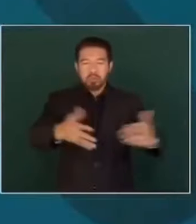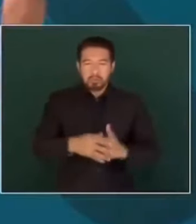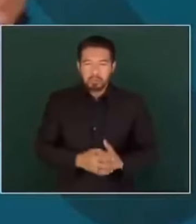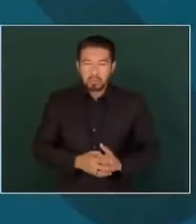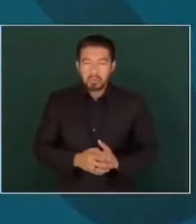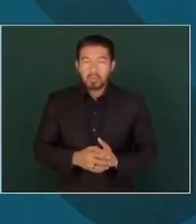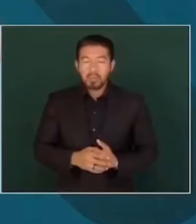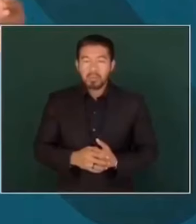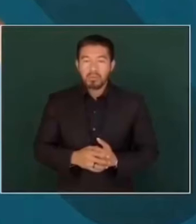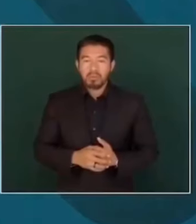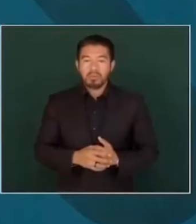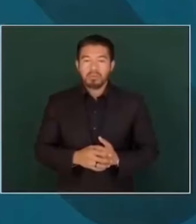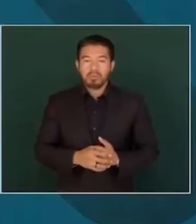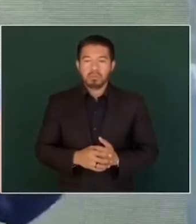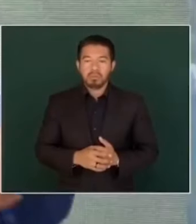se abstengan